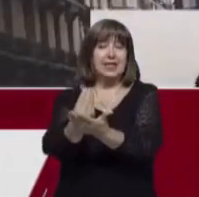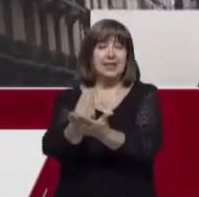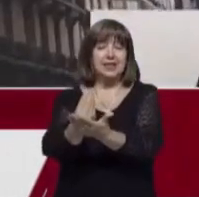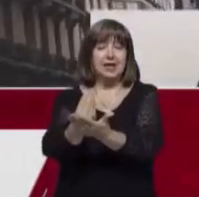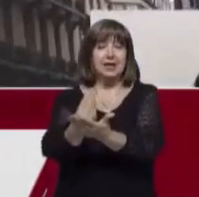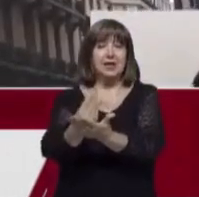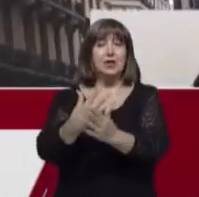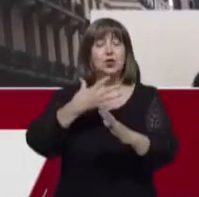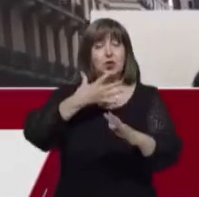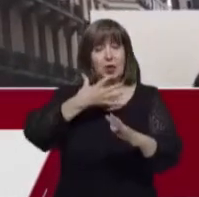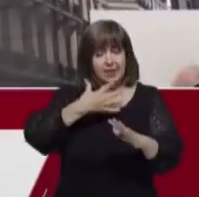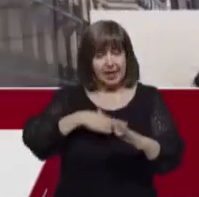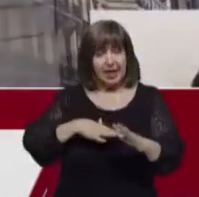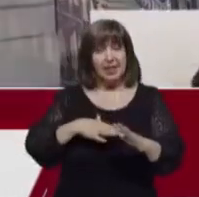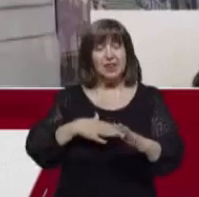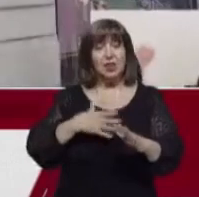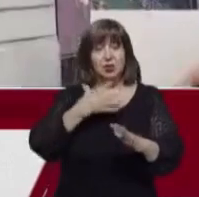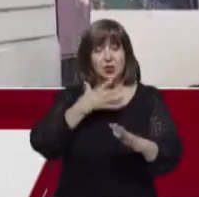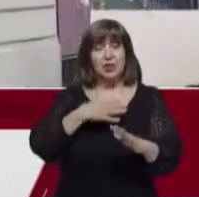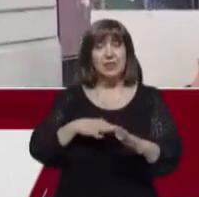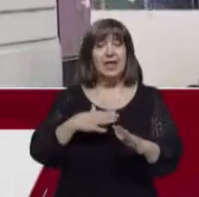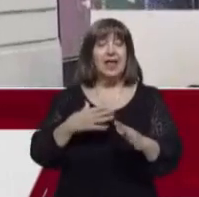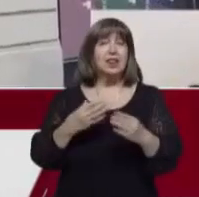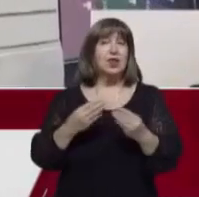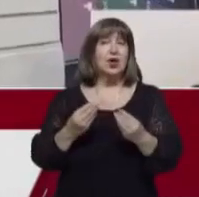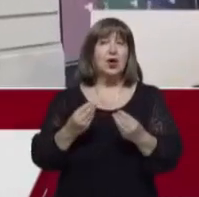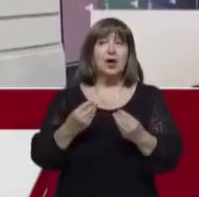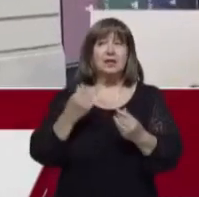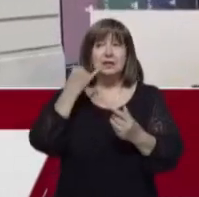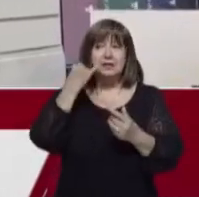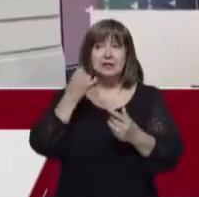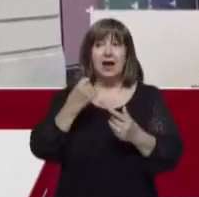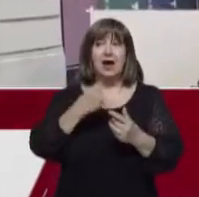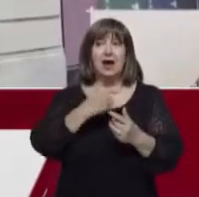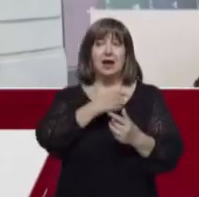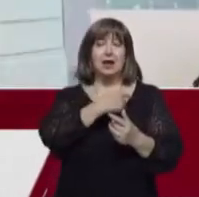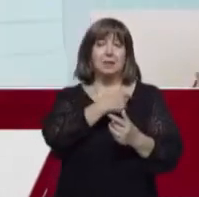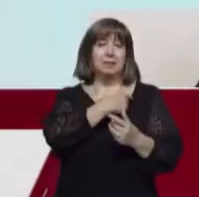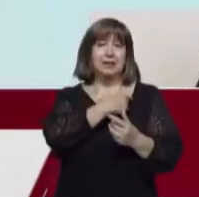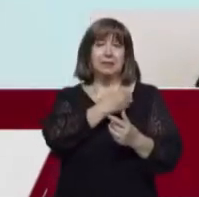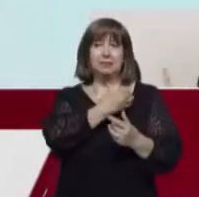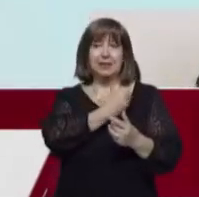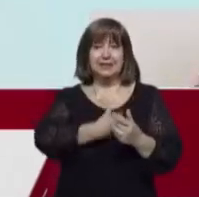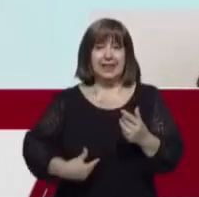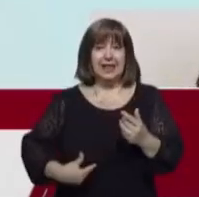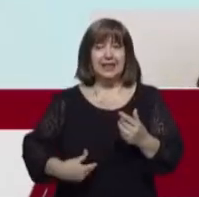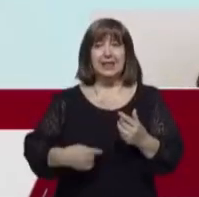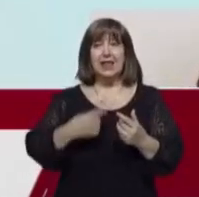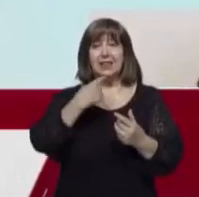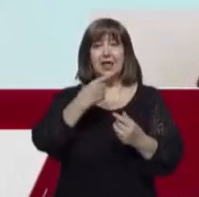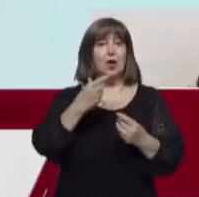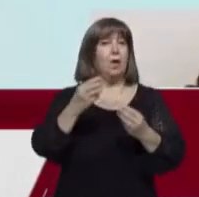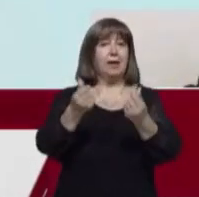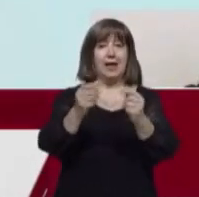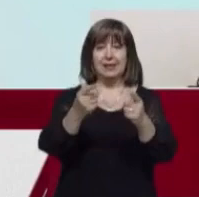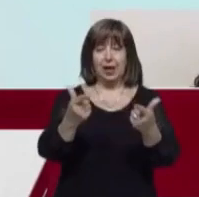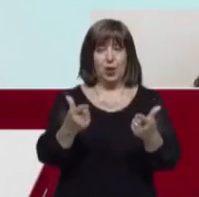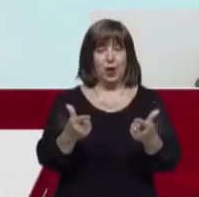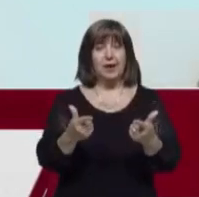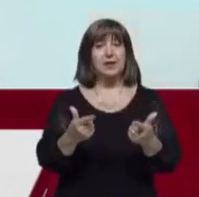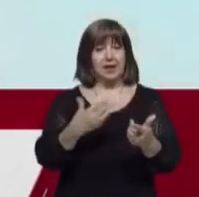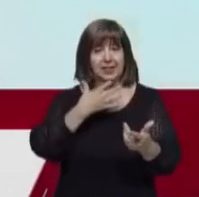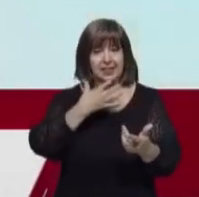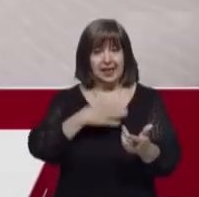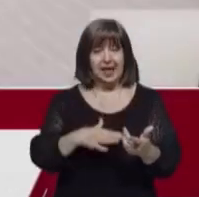eso que por ahí desde la provincia esto se garantizó siempre. En todos estos 8 años y ya 12 que desde la política